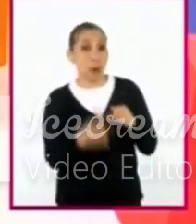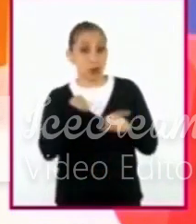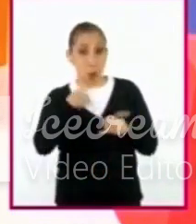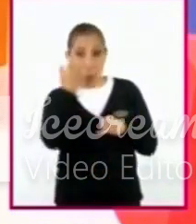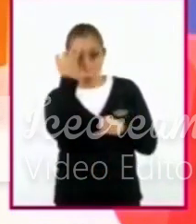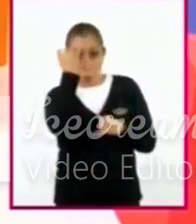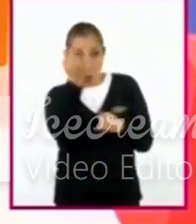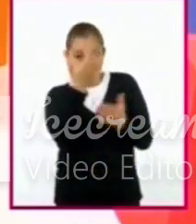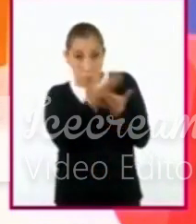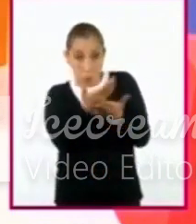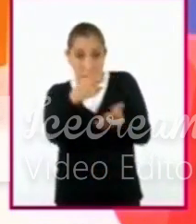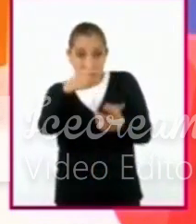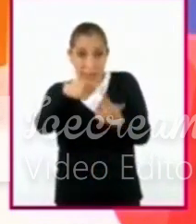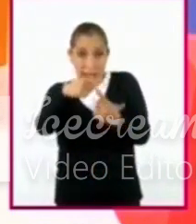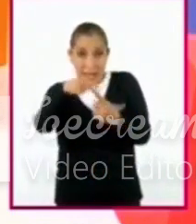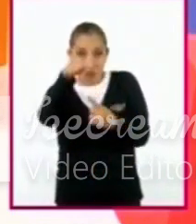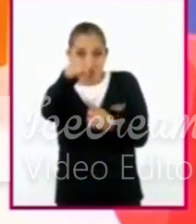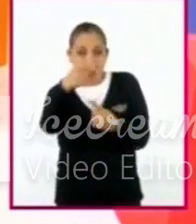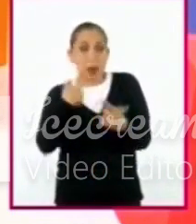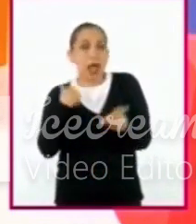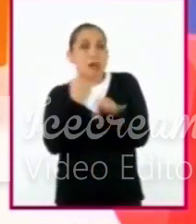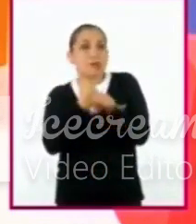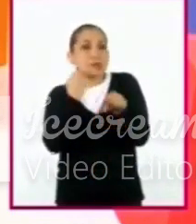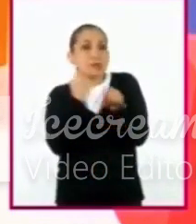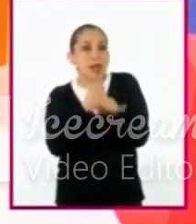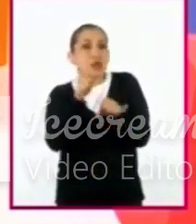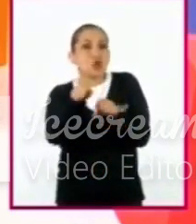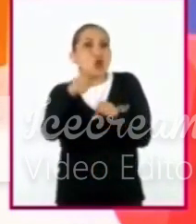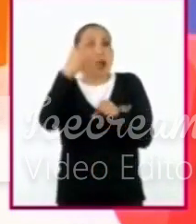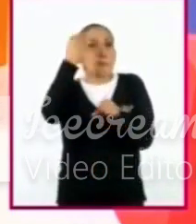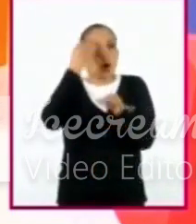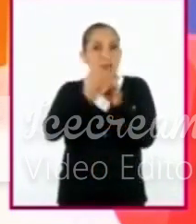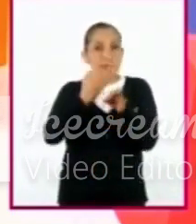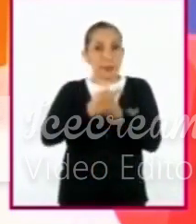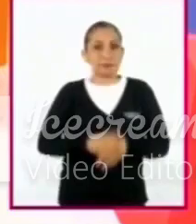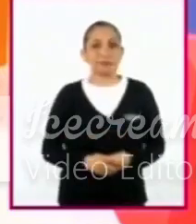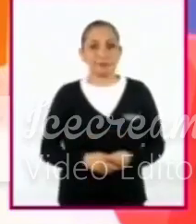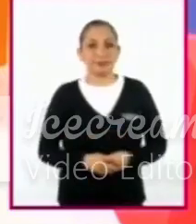propongo un reto para que pongas en práctica lo aprendido.